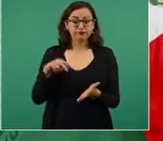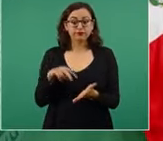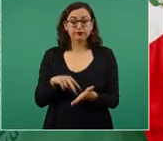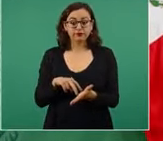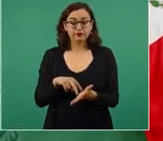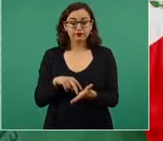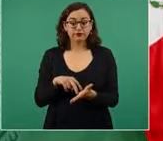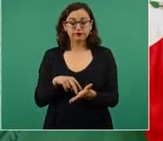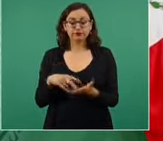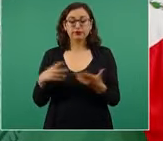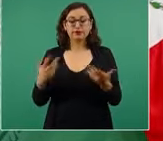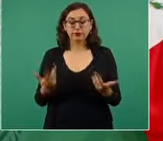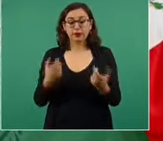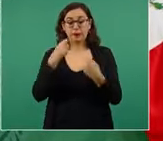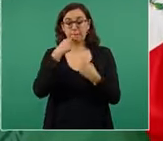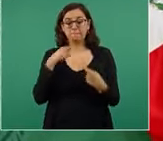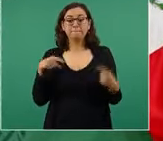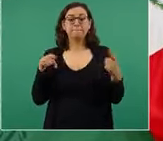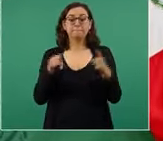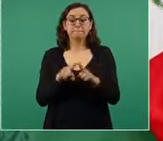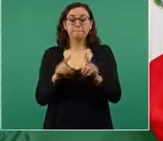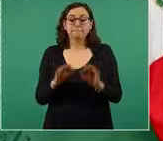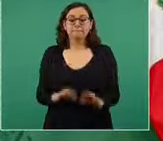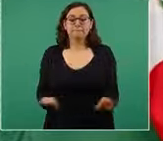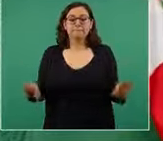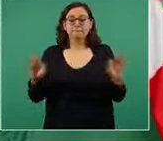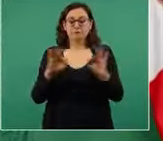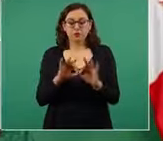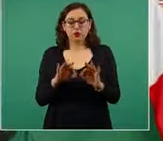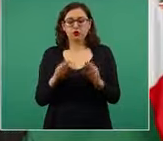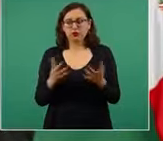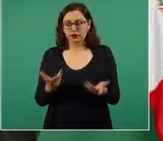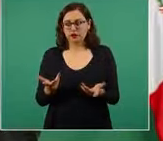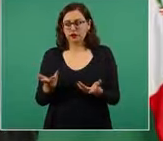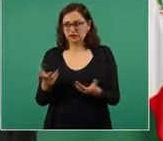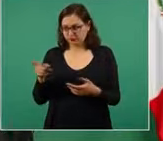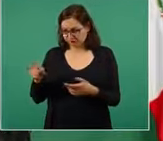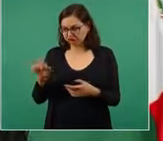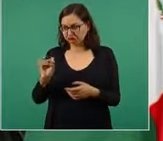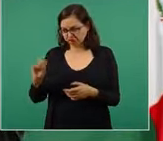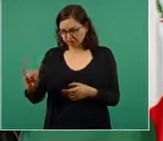saber también quiénes no van a regresar,